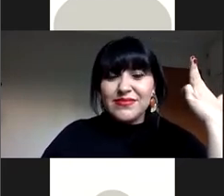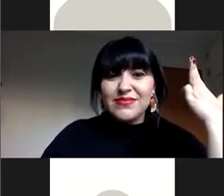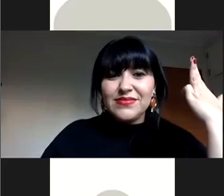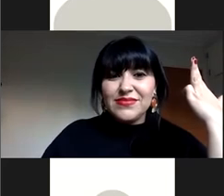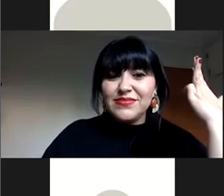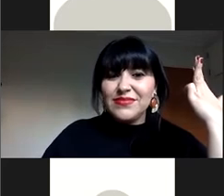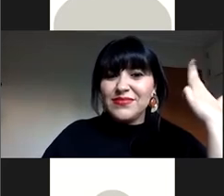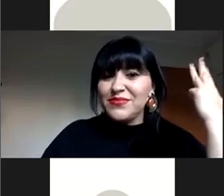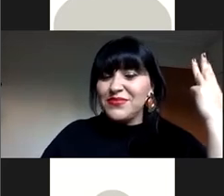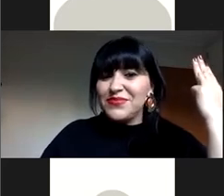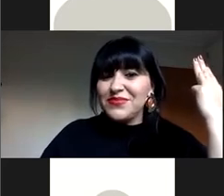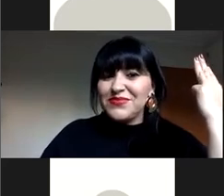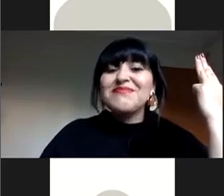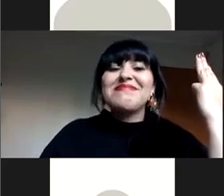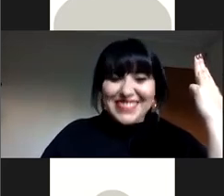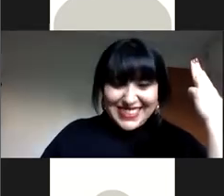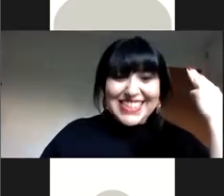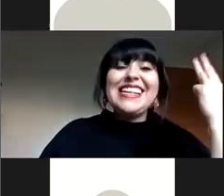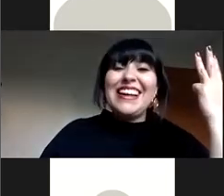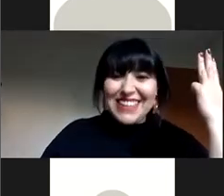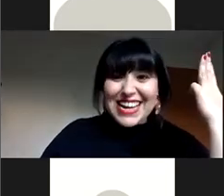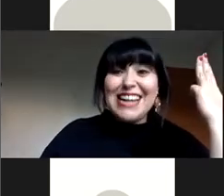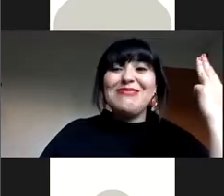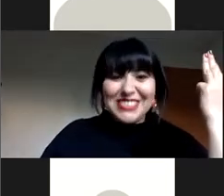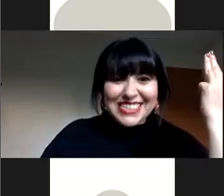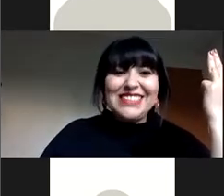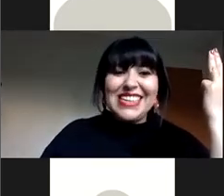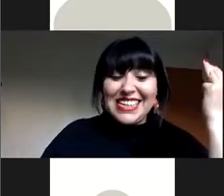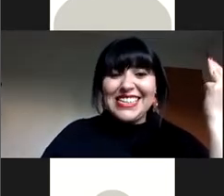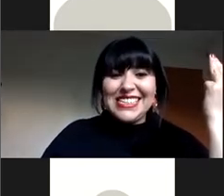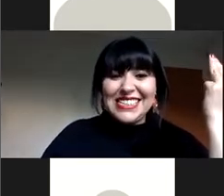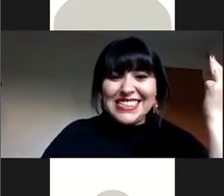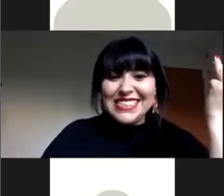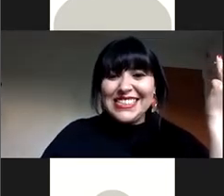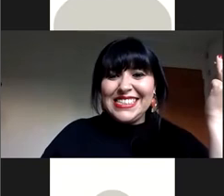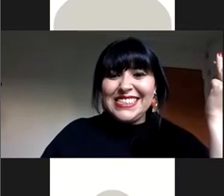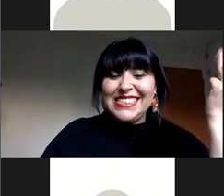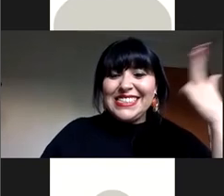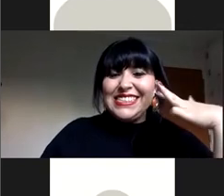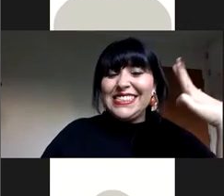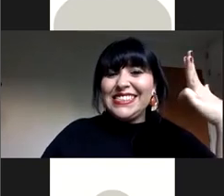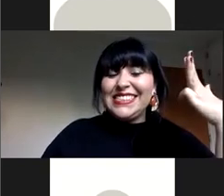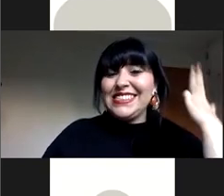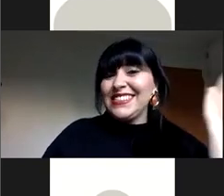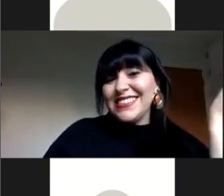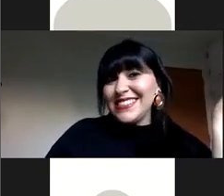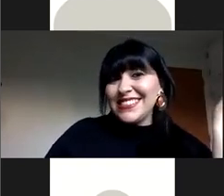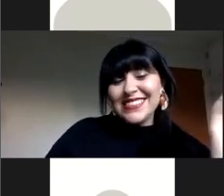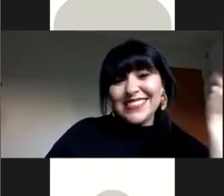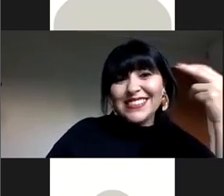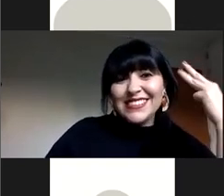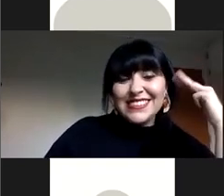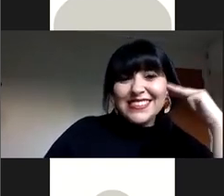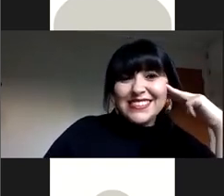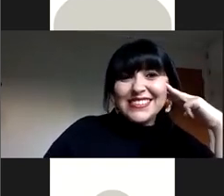Clenia nos habla de las mexicanas, ¿no? Que son estas quitadas de droga. Sí, hablamos, sí, bien. ¿Ya? Dice Mauricio, el consumo de